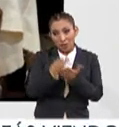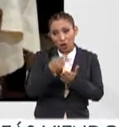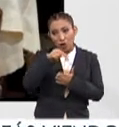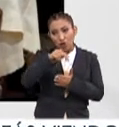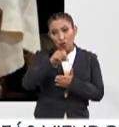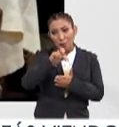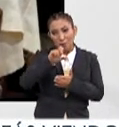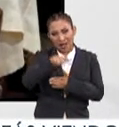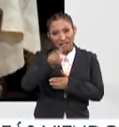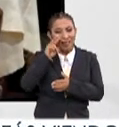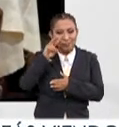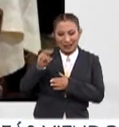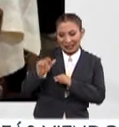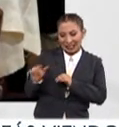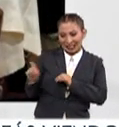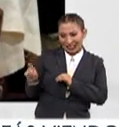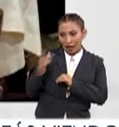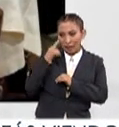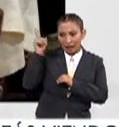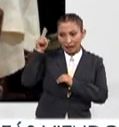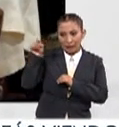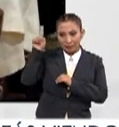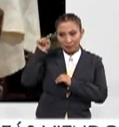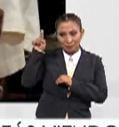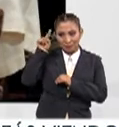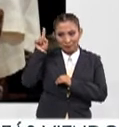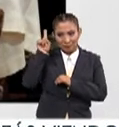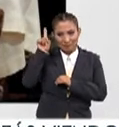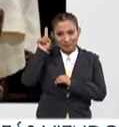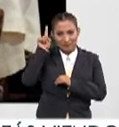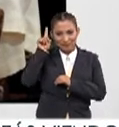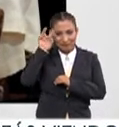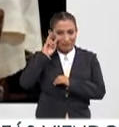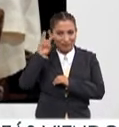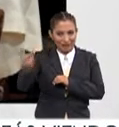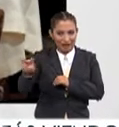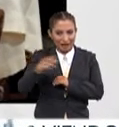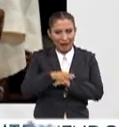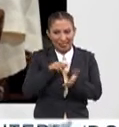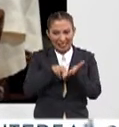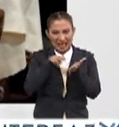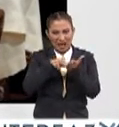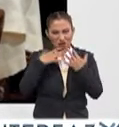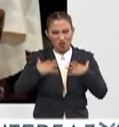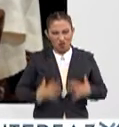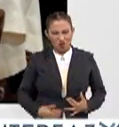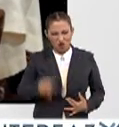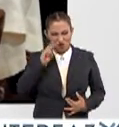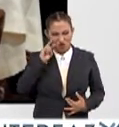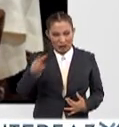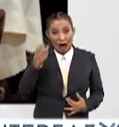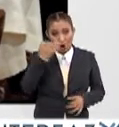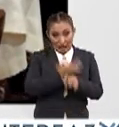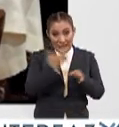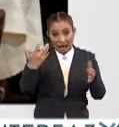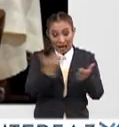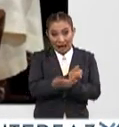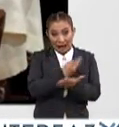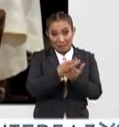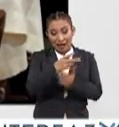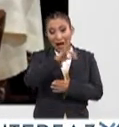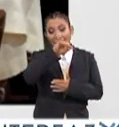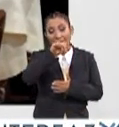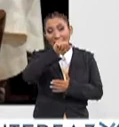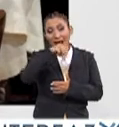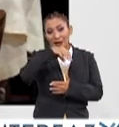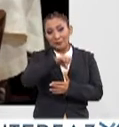Nobel. Ahí a la derecha en pantalla. El que está a la extrema derecha viéndolo en nuestra pantalla es es el actual ganador James Allison,